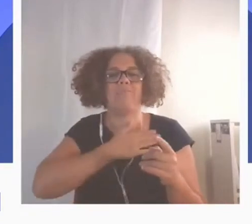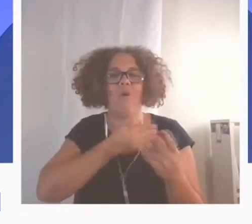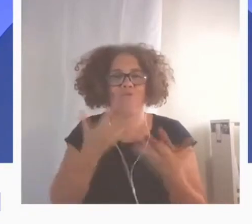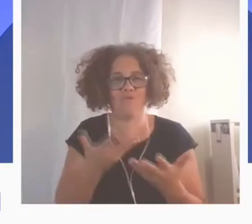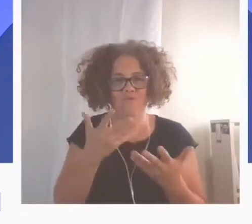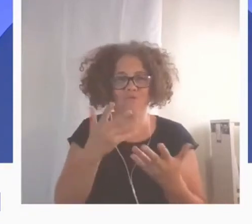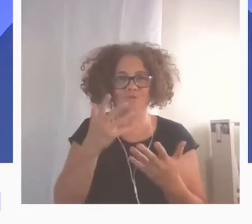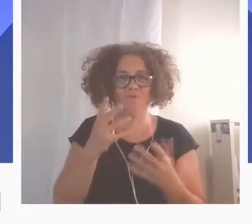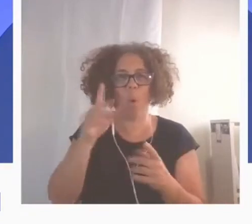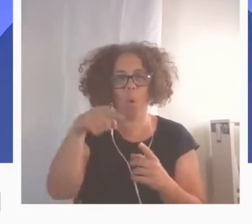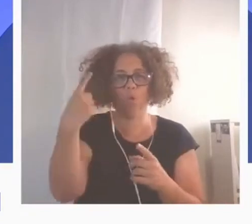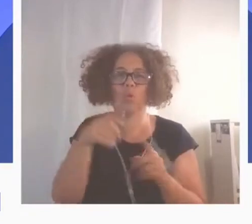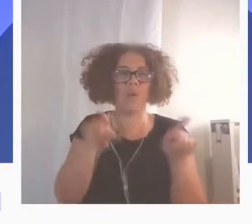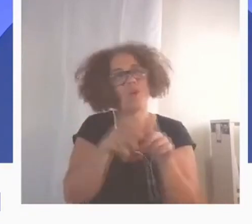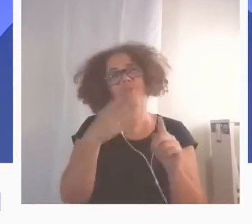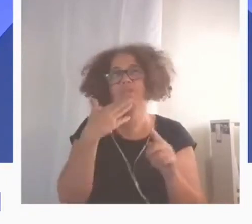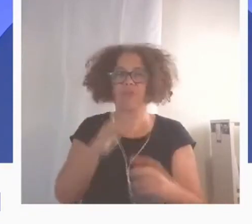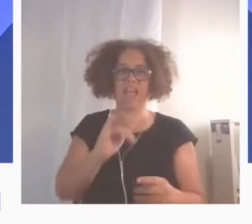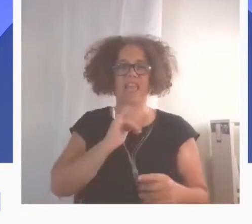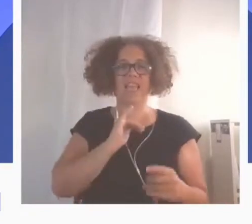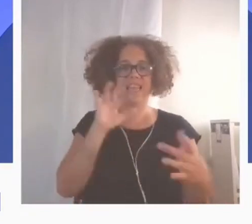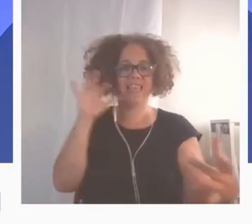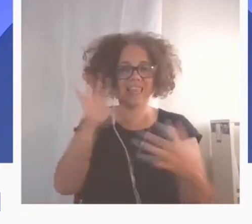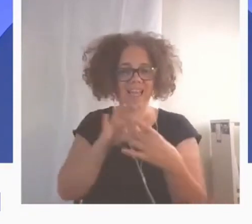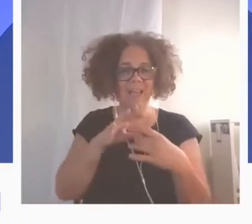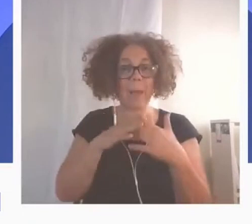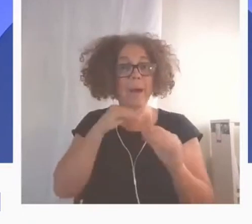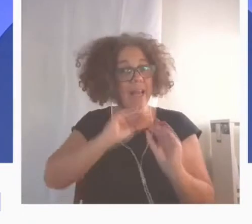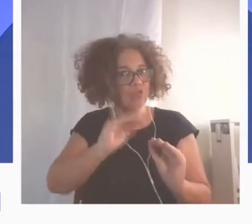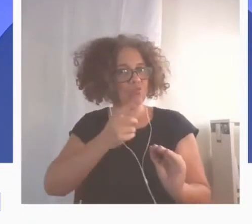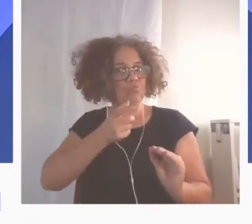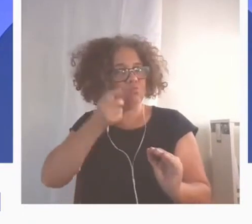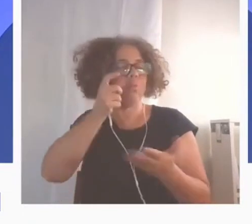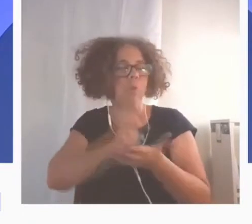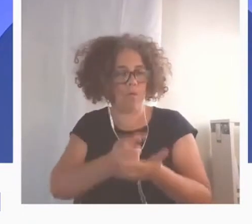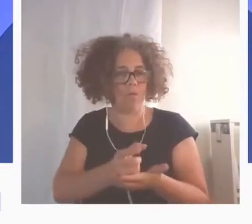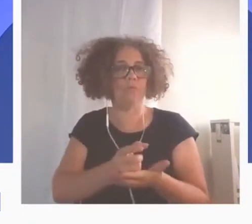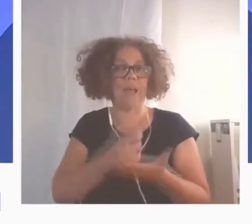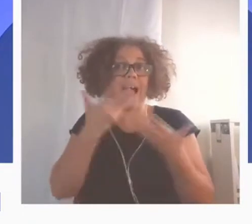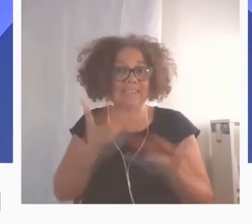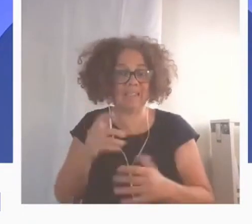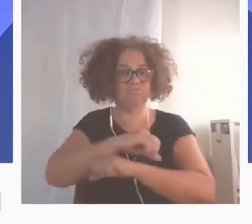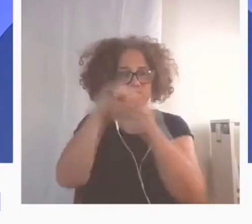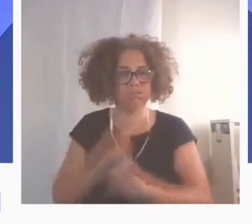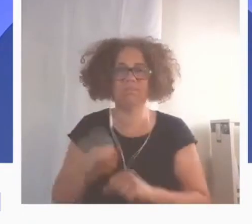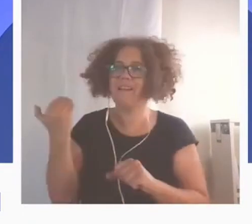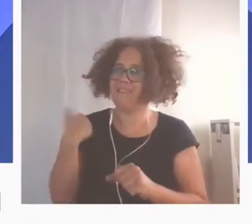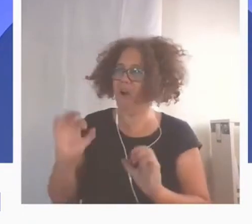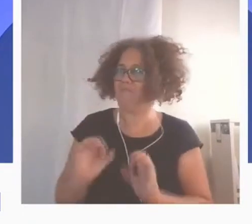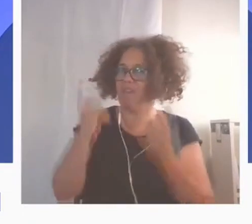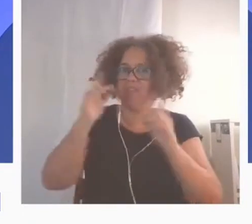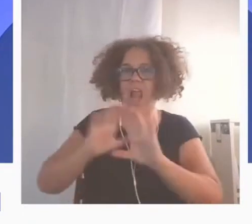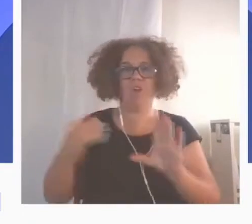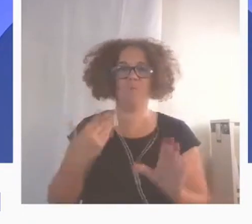elemento identitario que sustenta la memoria de Vilanova de Gaia, constituyéndose así en un patrimonio importante